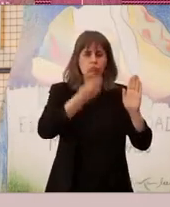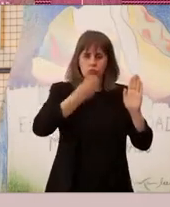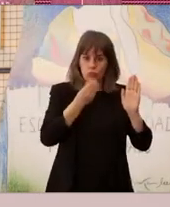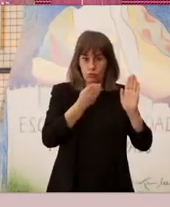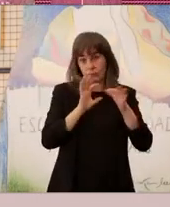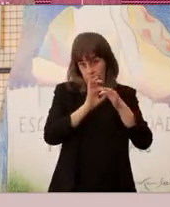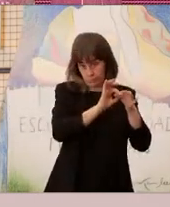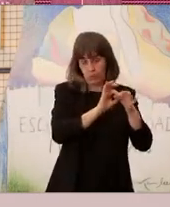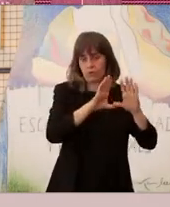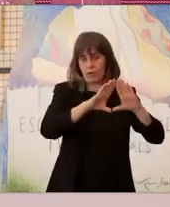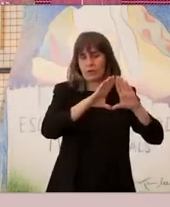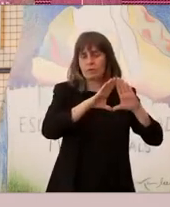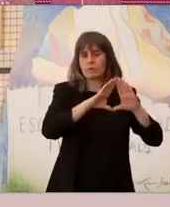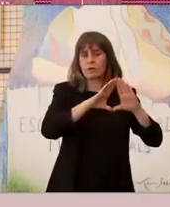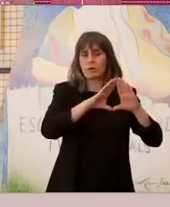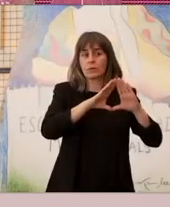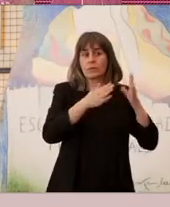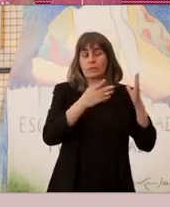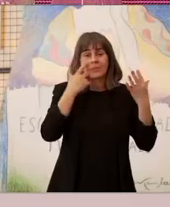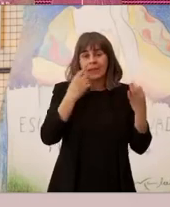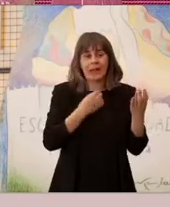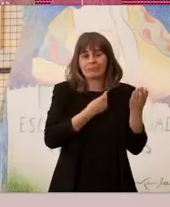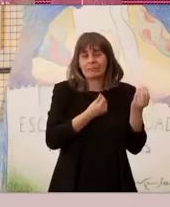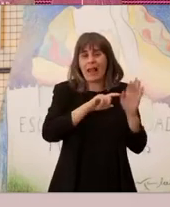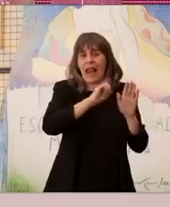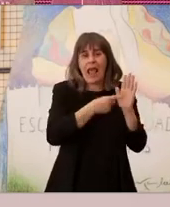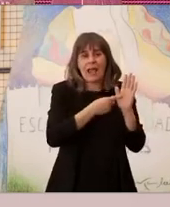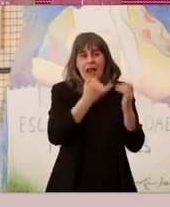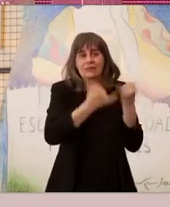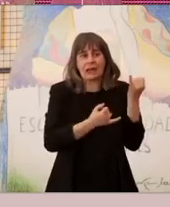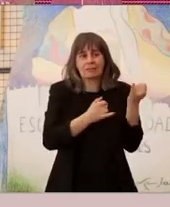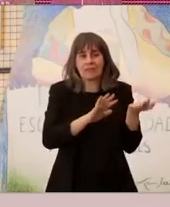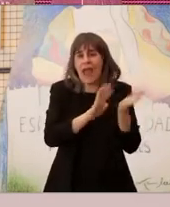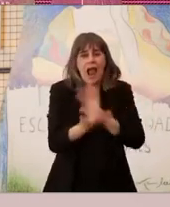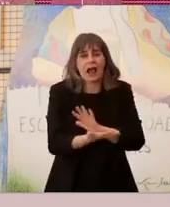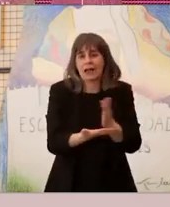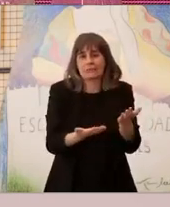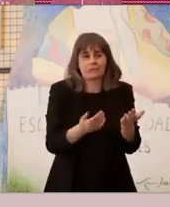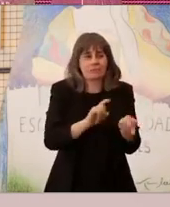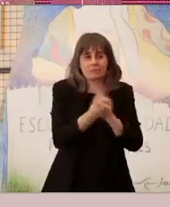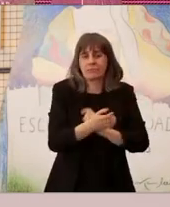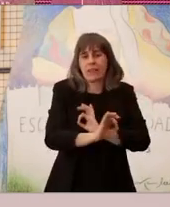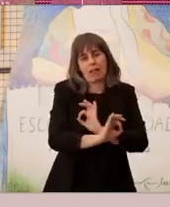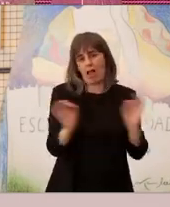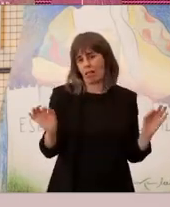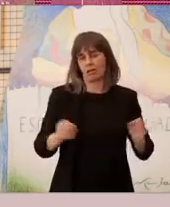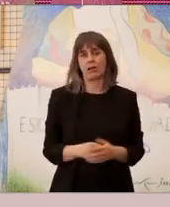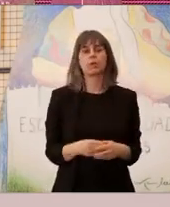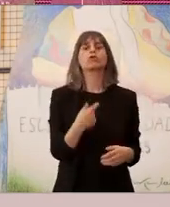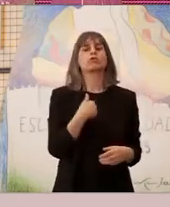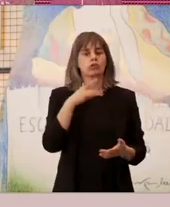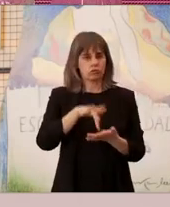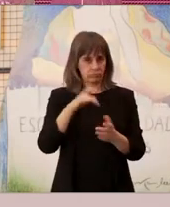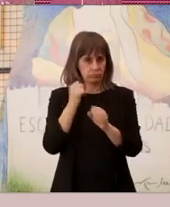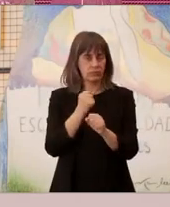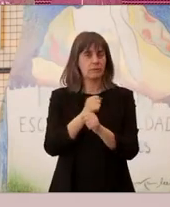feminismo u otras cosas que simplemente no han cambiado nada yo he trabajado bastante por